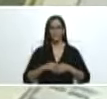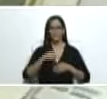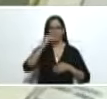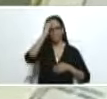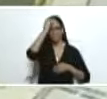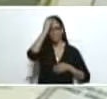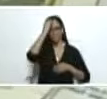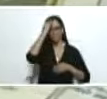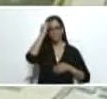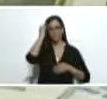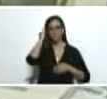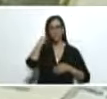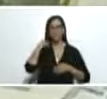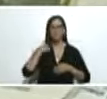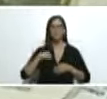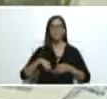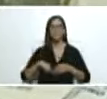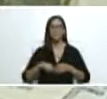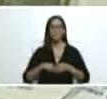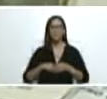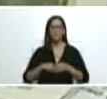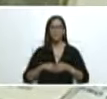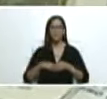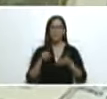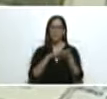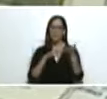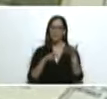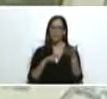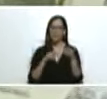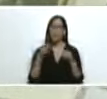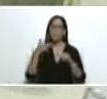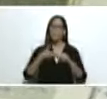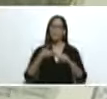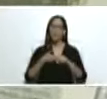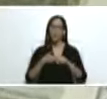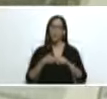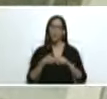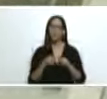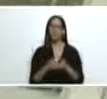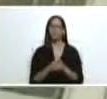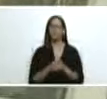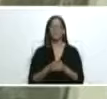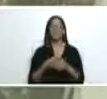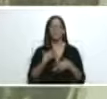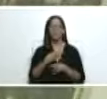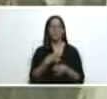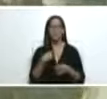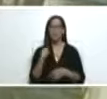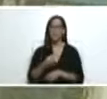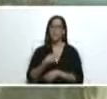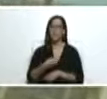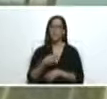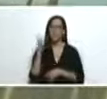Dice una nota aquí, mira, este no la he leído. Petroleros texanos interesados en invertir en Venezuela.